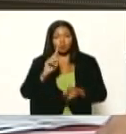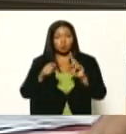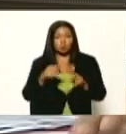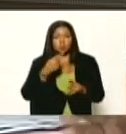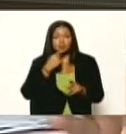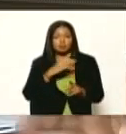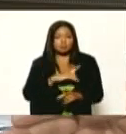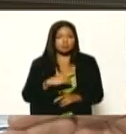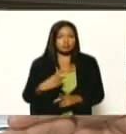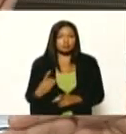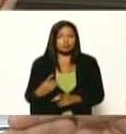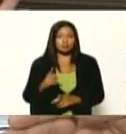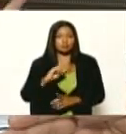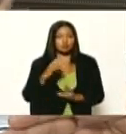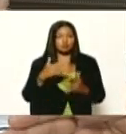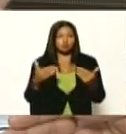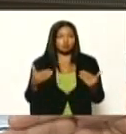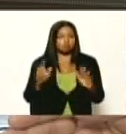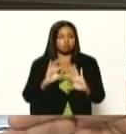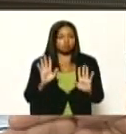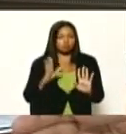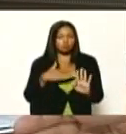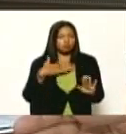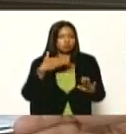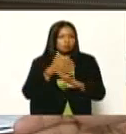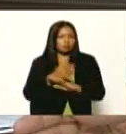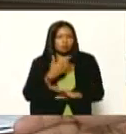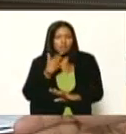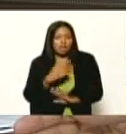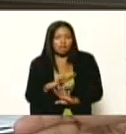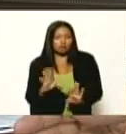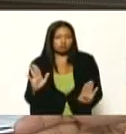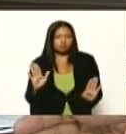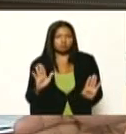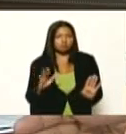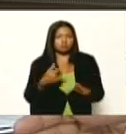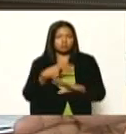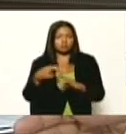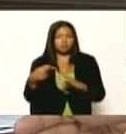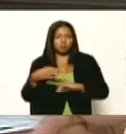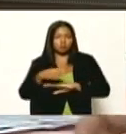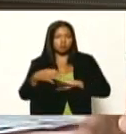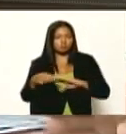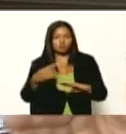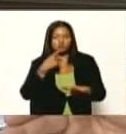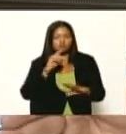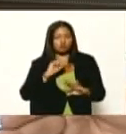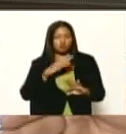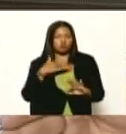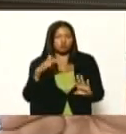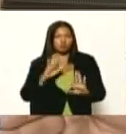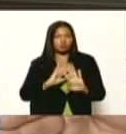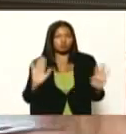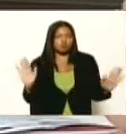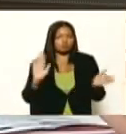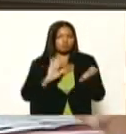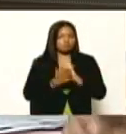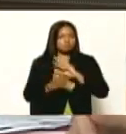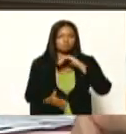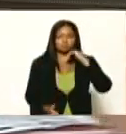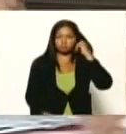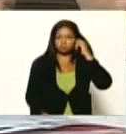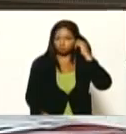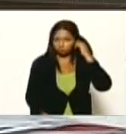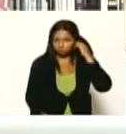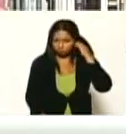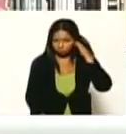su deseo de no postular, de no querer ir, y así lo dijeron en los distintos municipios. Yo no quiero, ya me retiro. Sí, pues, me retiro, alcalde. Correcto. O